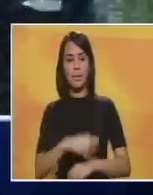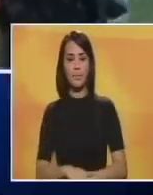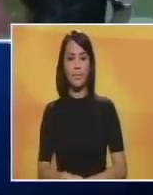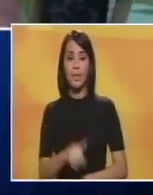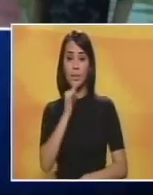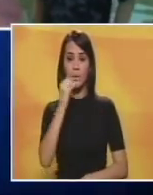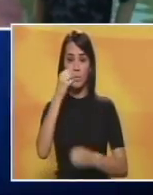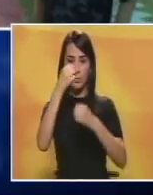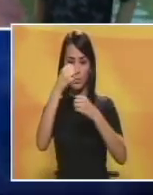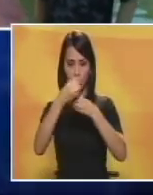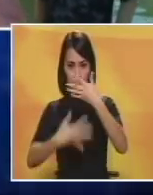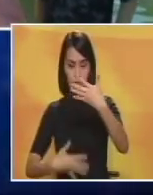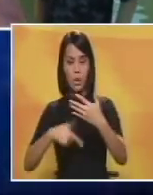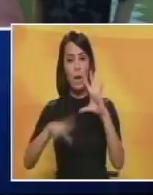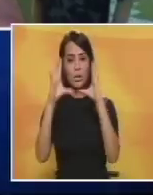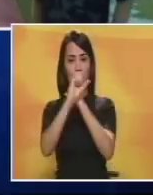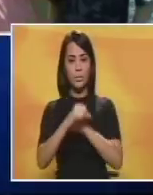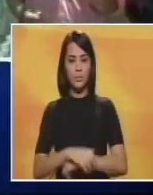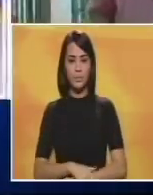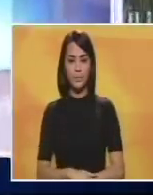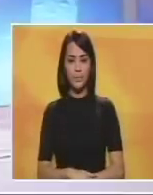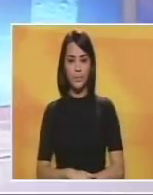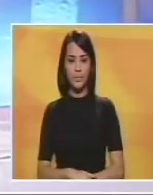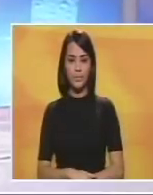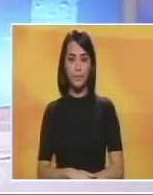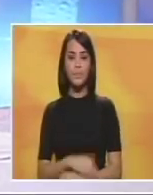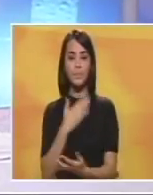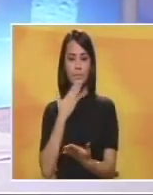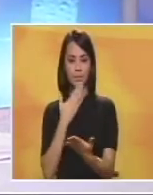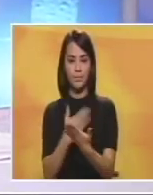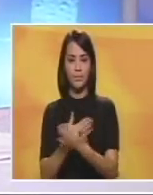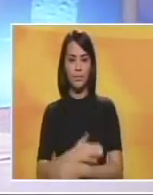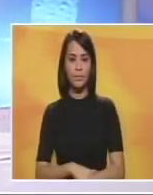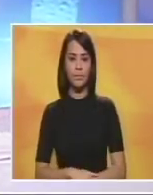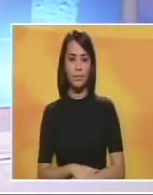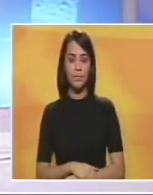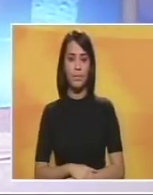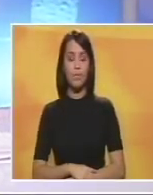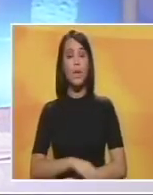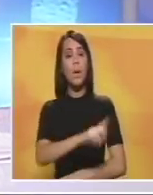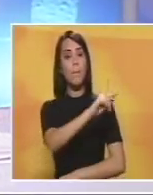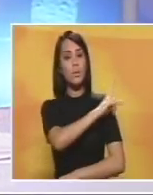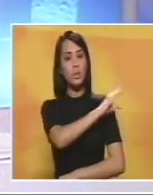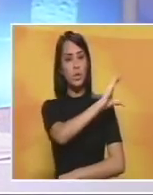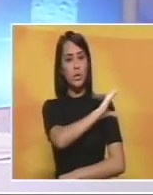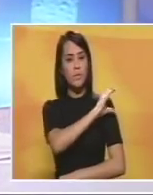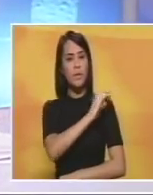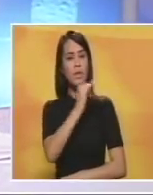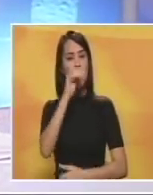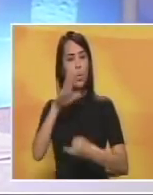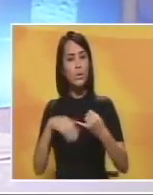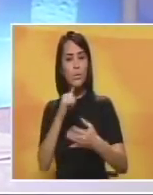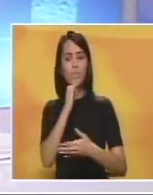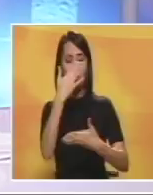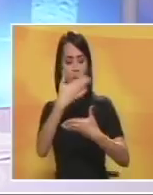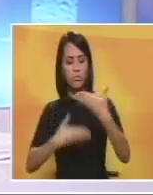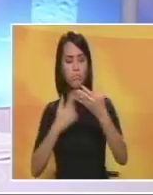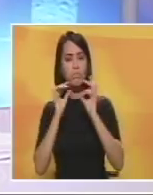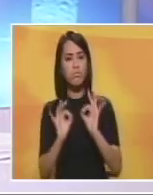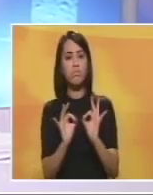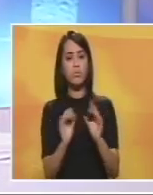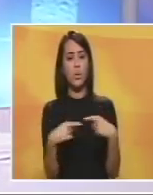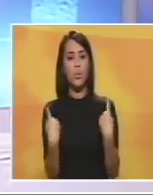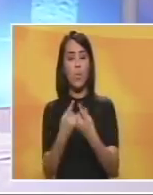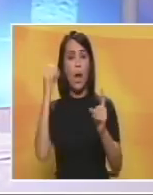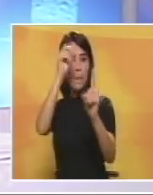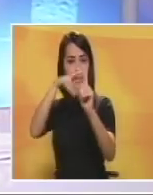información será ampliada en el noticiero estelar. Muchísimas gracias. Protección Civil, en un último informe sobre las inundaciones que afectan al estado de